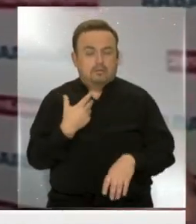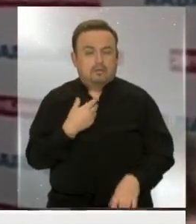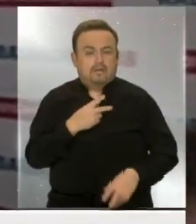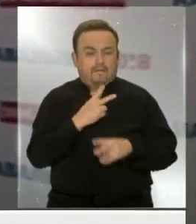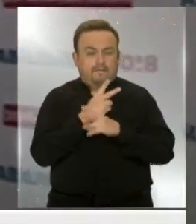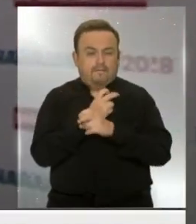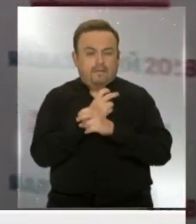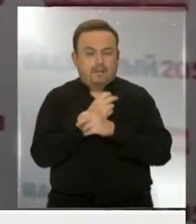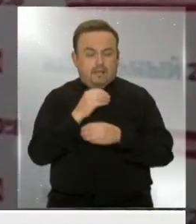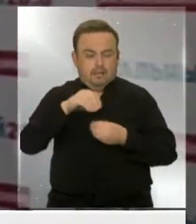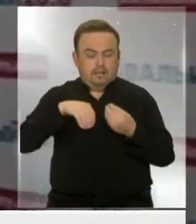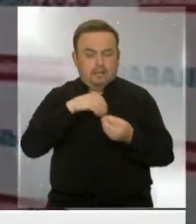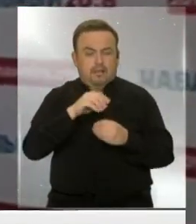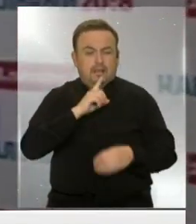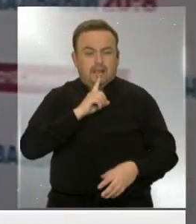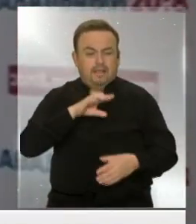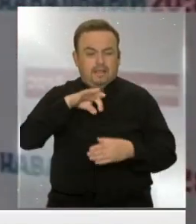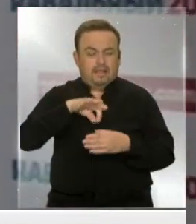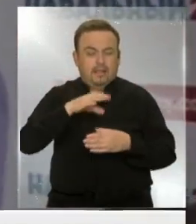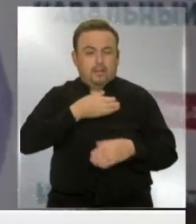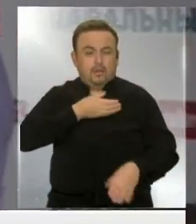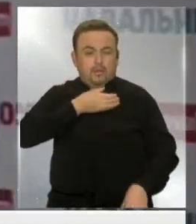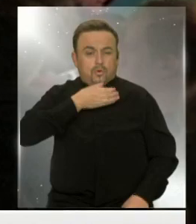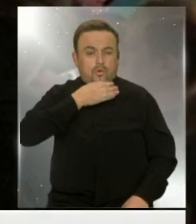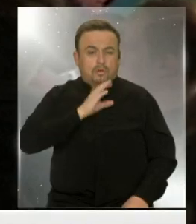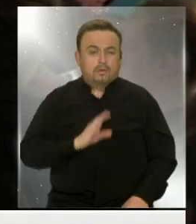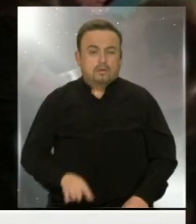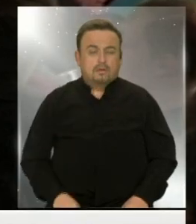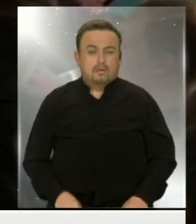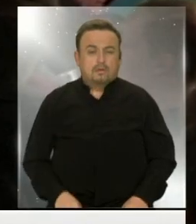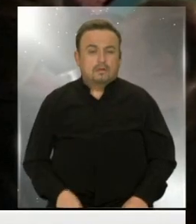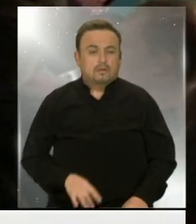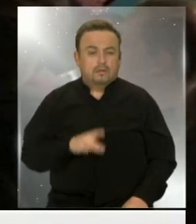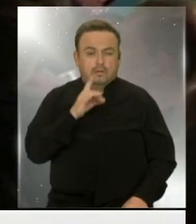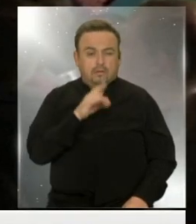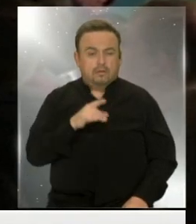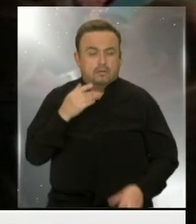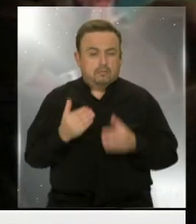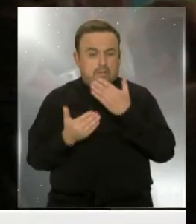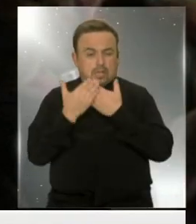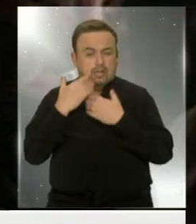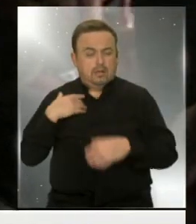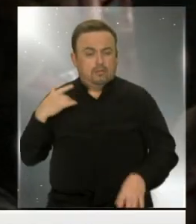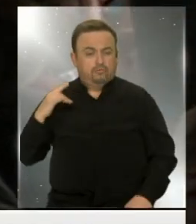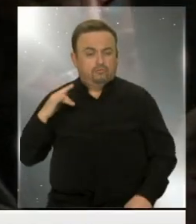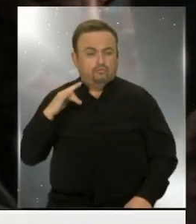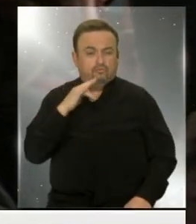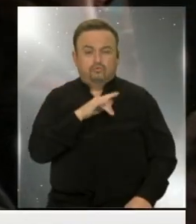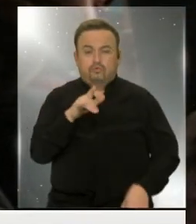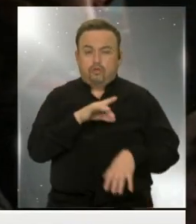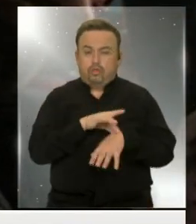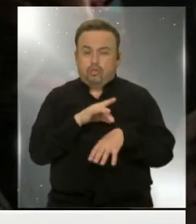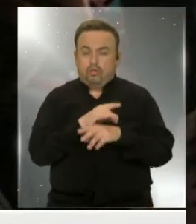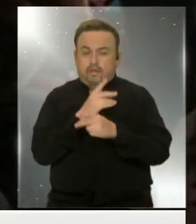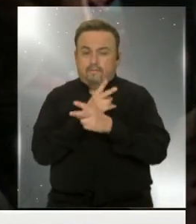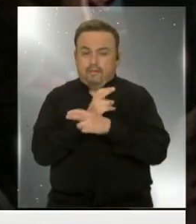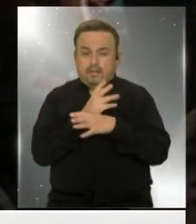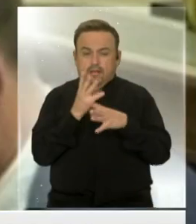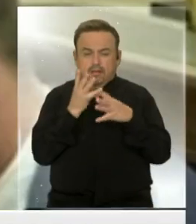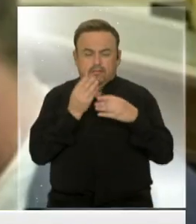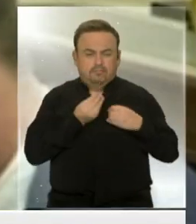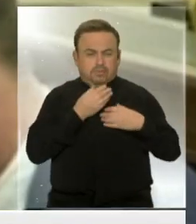envenenado con algo mezclado en su té, pues fue lo único que había bebido durante la mañana. Los médicos dicen que el veneno fue